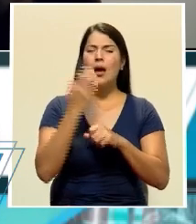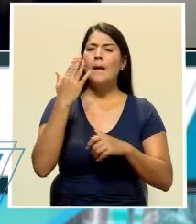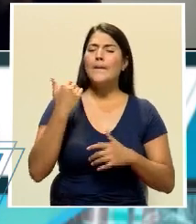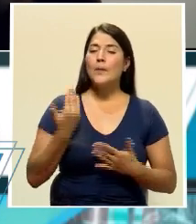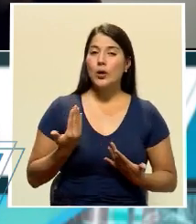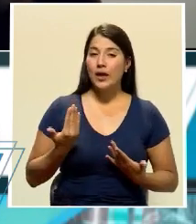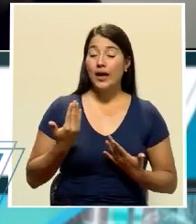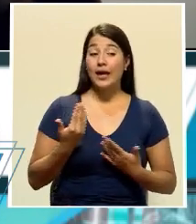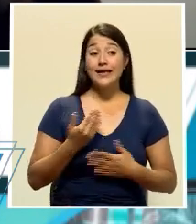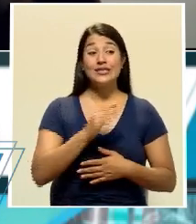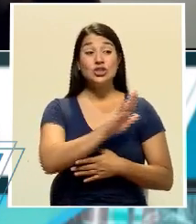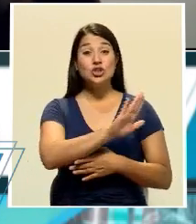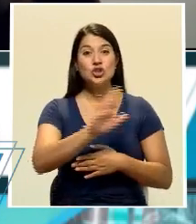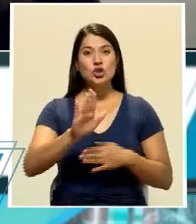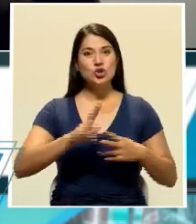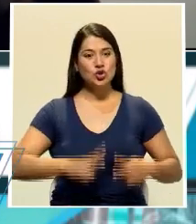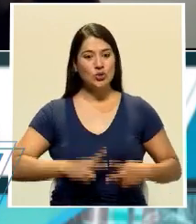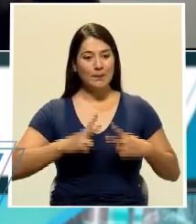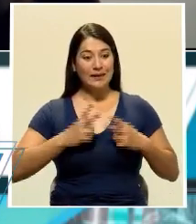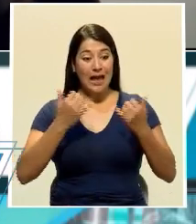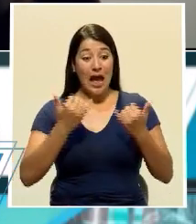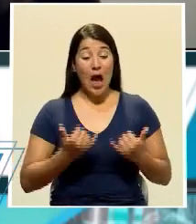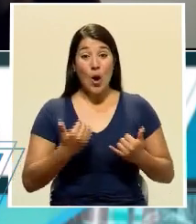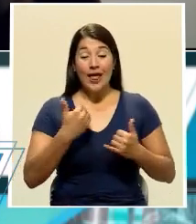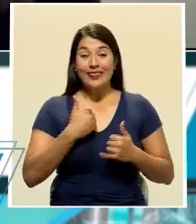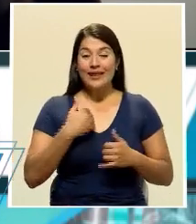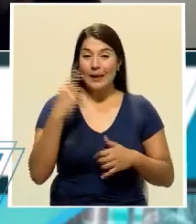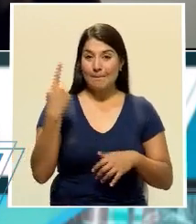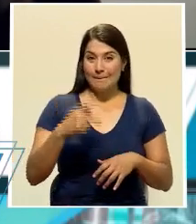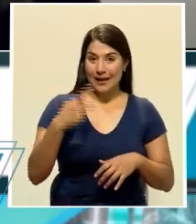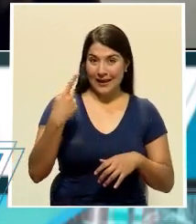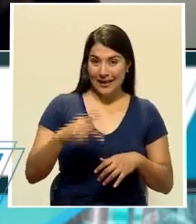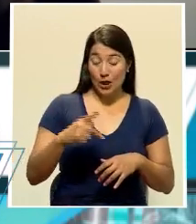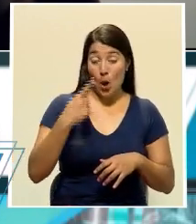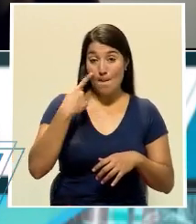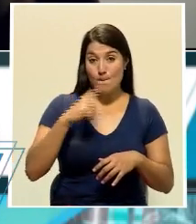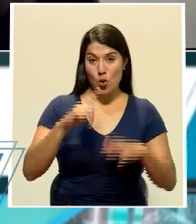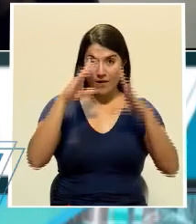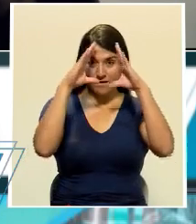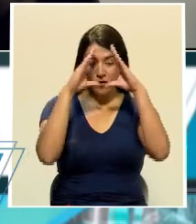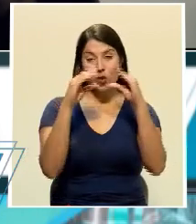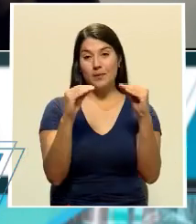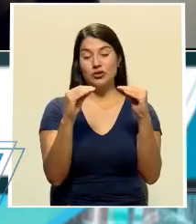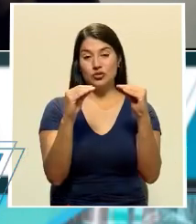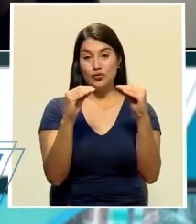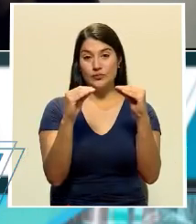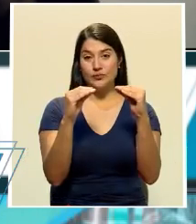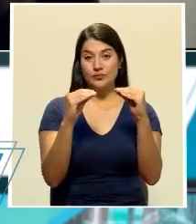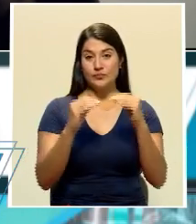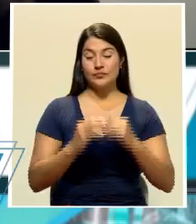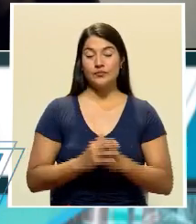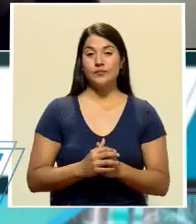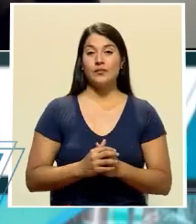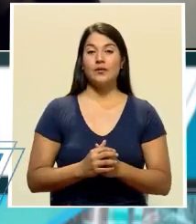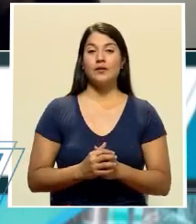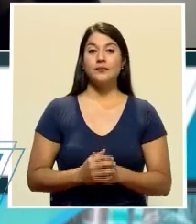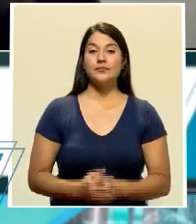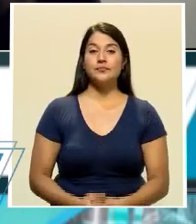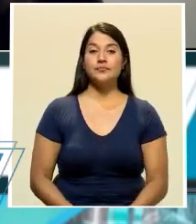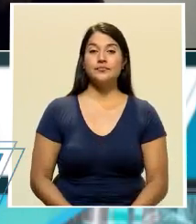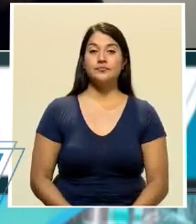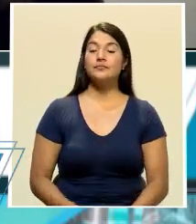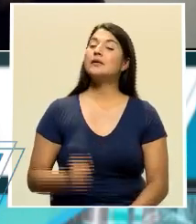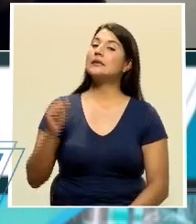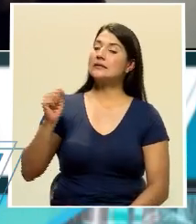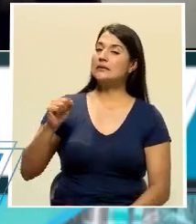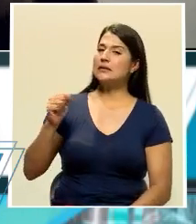porque sus vidas están en peligro directamente por la información, por comentar la información.